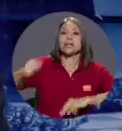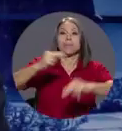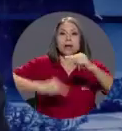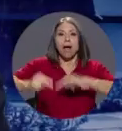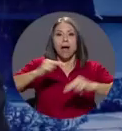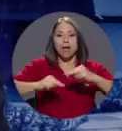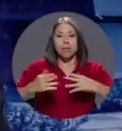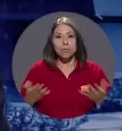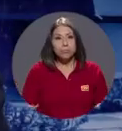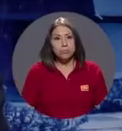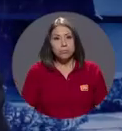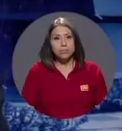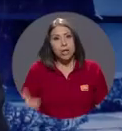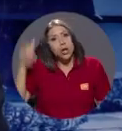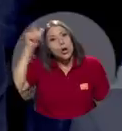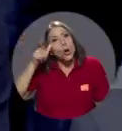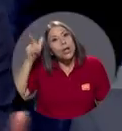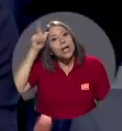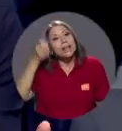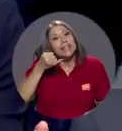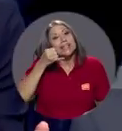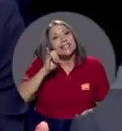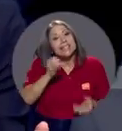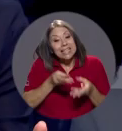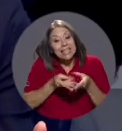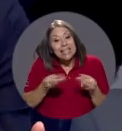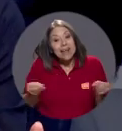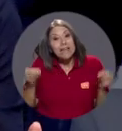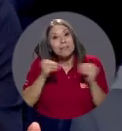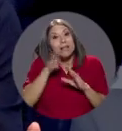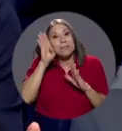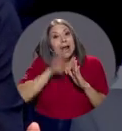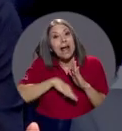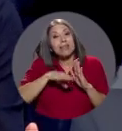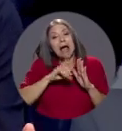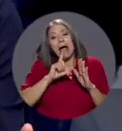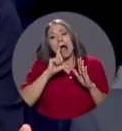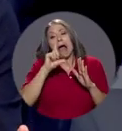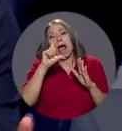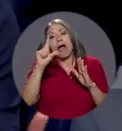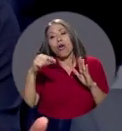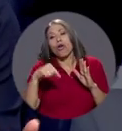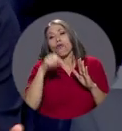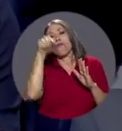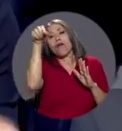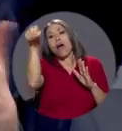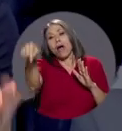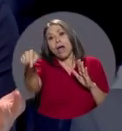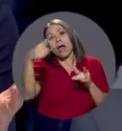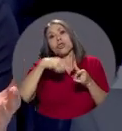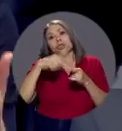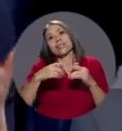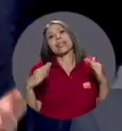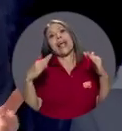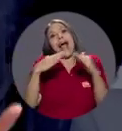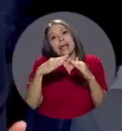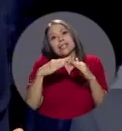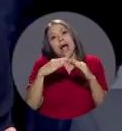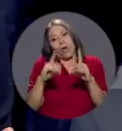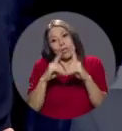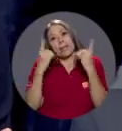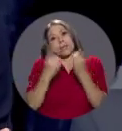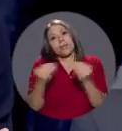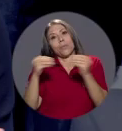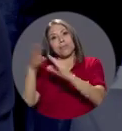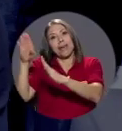mercado. Y obviamente si la tierra es más barata en las afueras de la ciudad, por ende, el apartamento o la casa va a ser